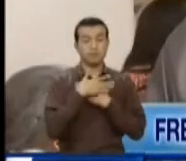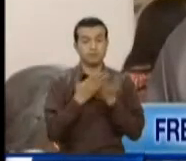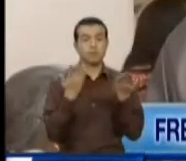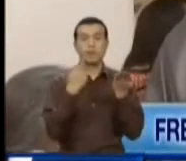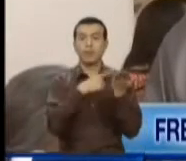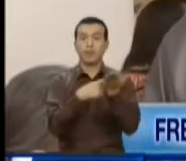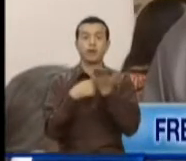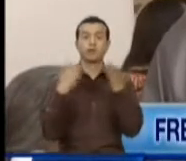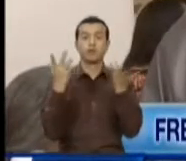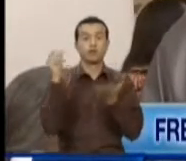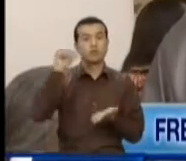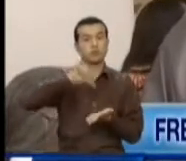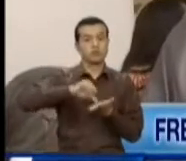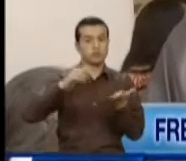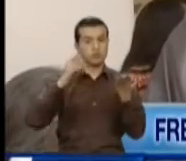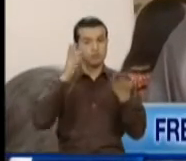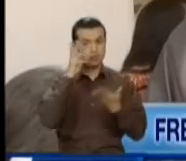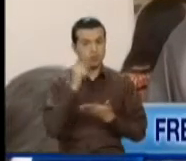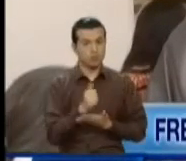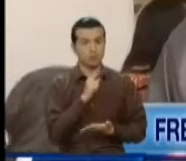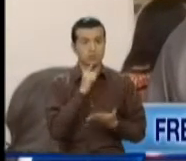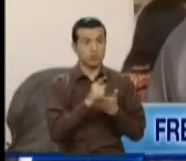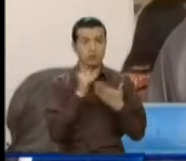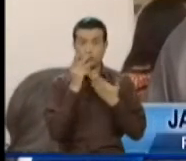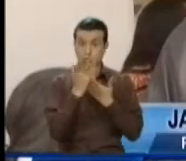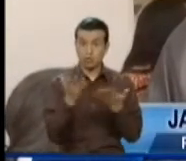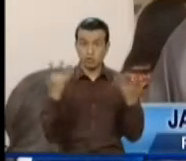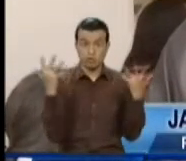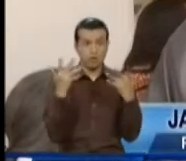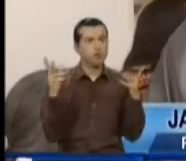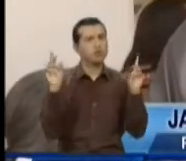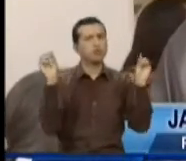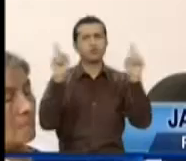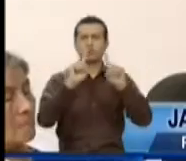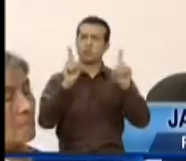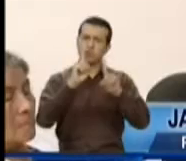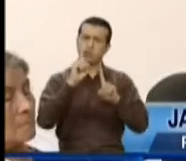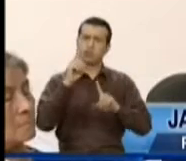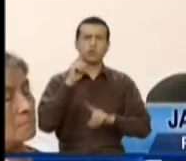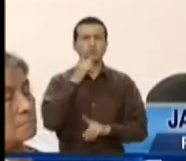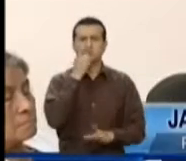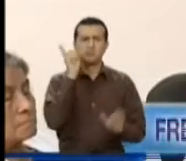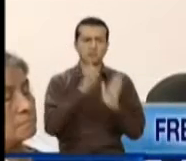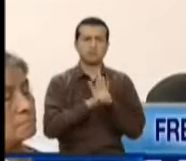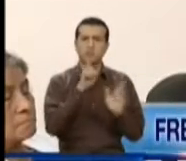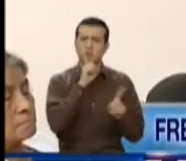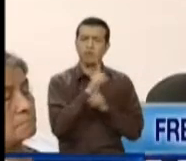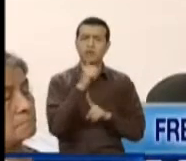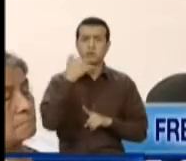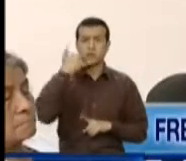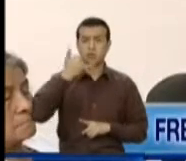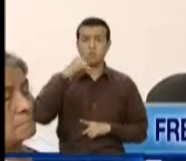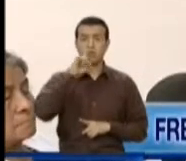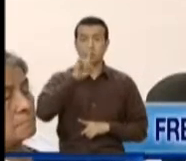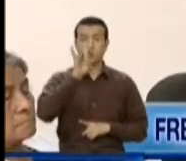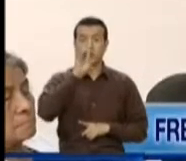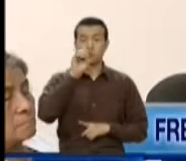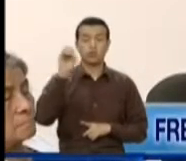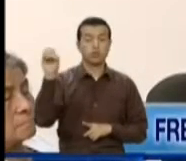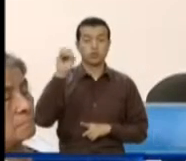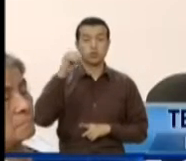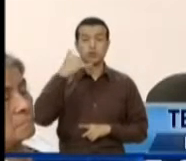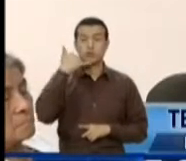reunieron en cuenta que no tengan miedo a hacer la denuncia contra los usureros hasta el 1 800 delito opción 4